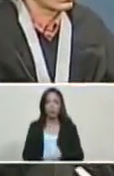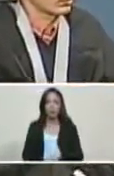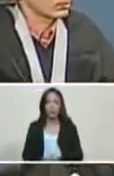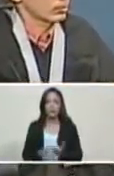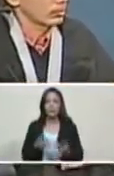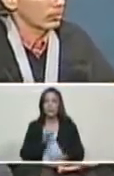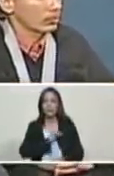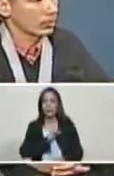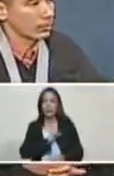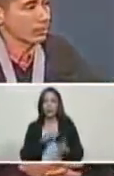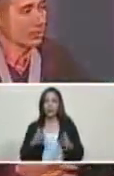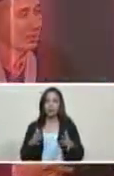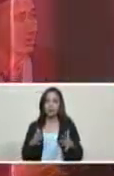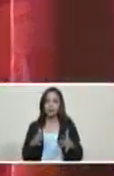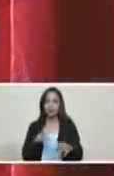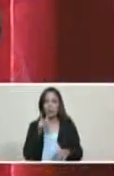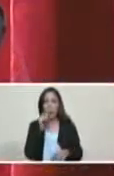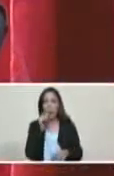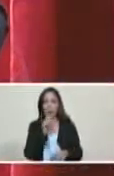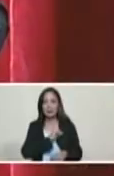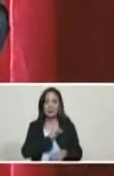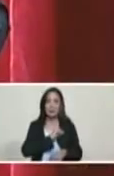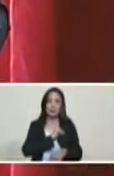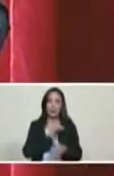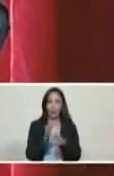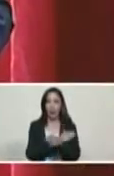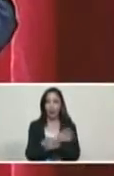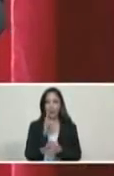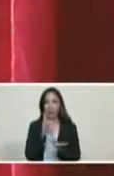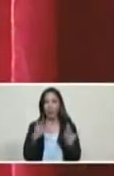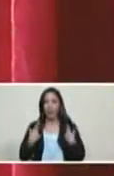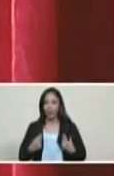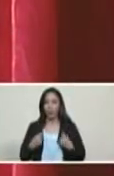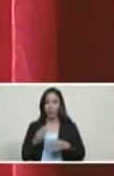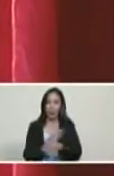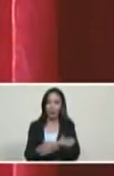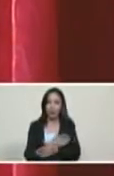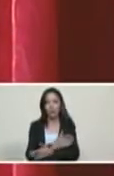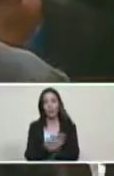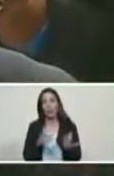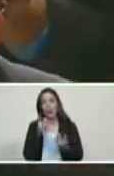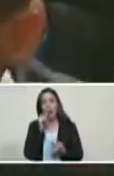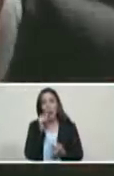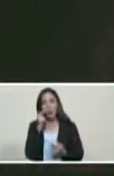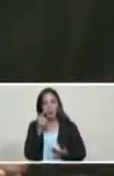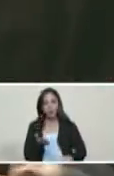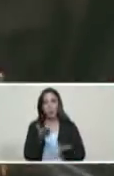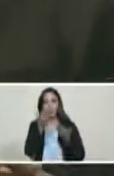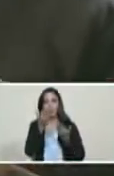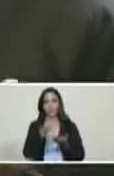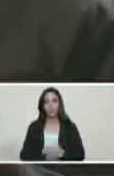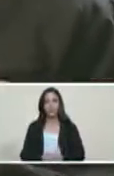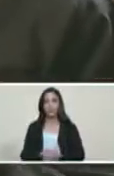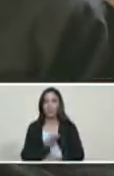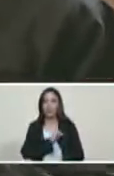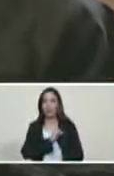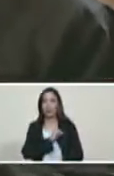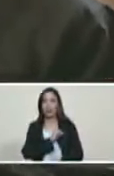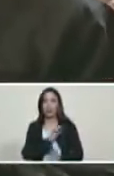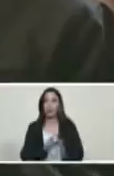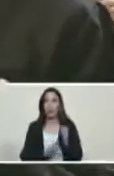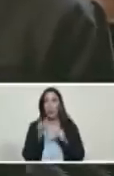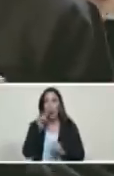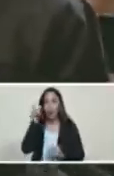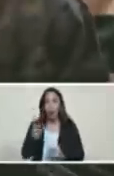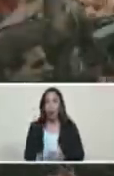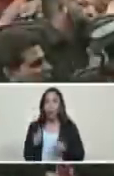poco nervioso, dio unas palabras emocionante, un aplauso a Ender, ¿vale? Ender Isaías.